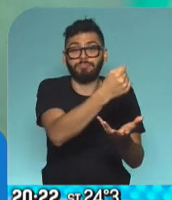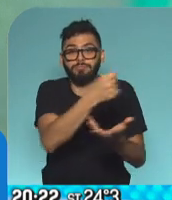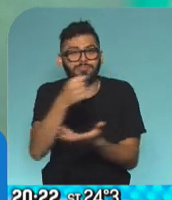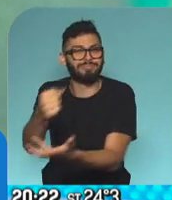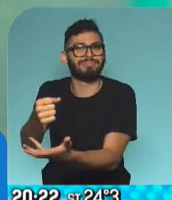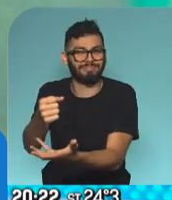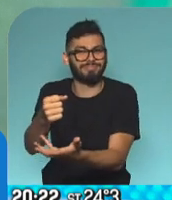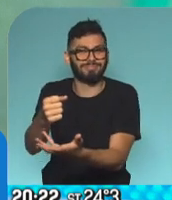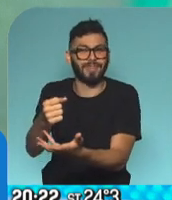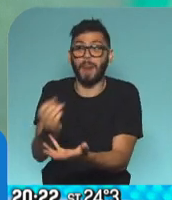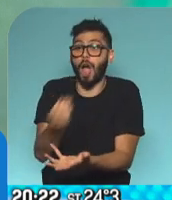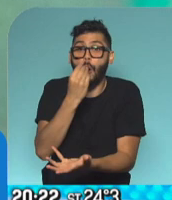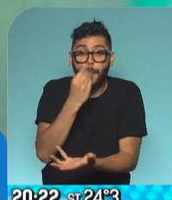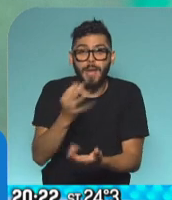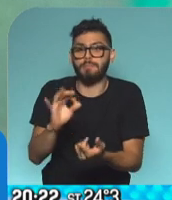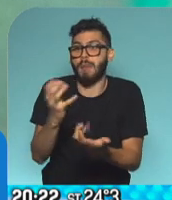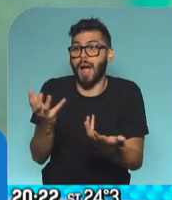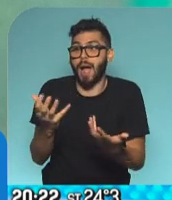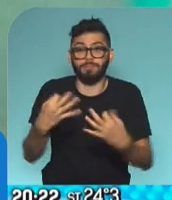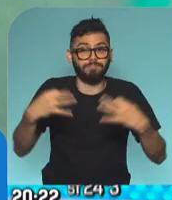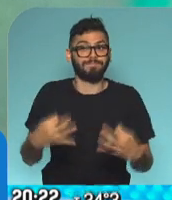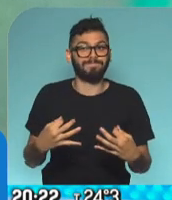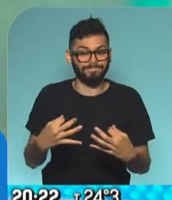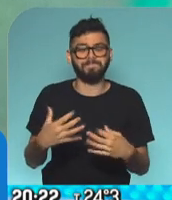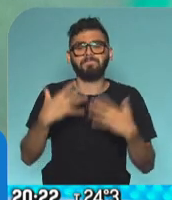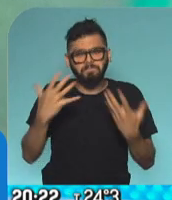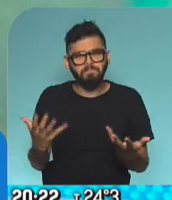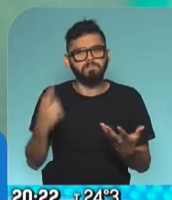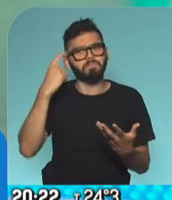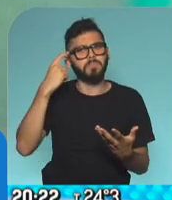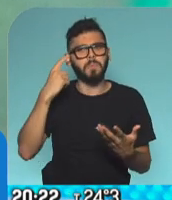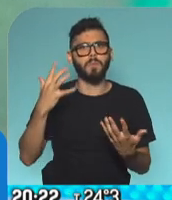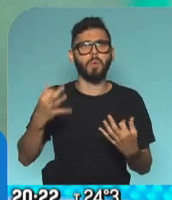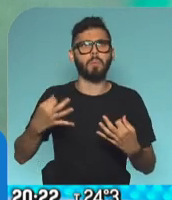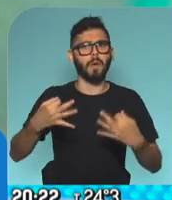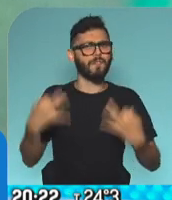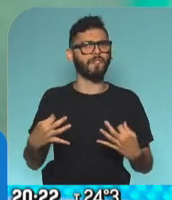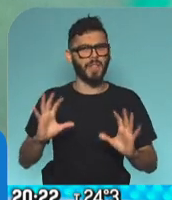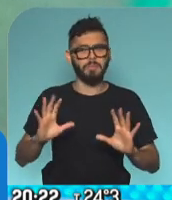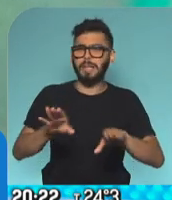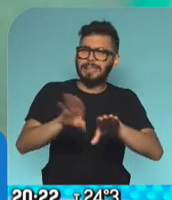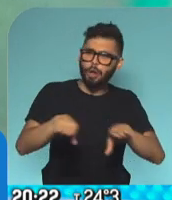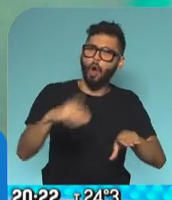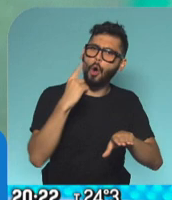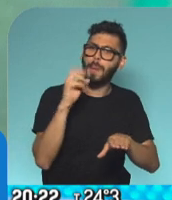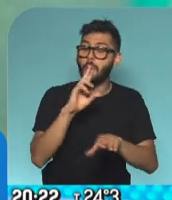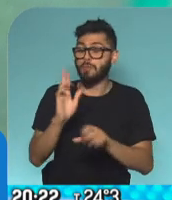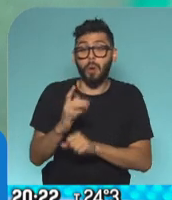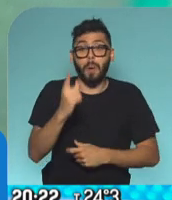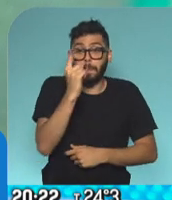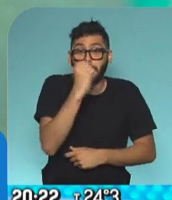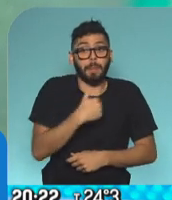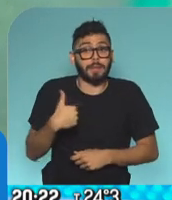ingreso que les permita comer que les permita alimentarse así que nos parecía bien injusto que chicos y chicas porque sus padres no habían podido